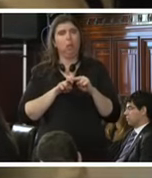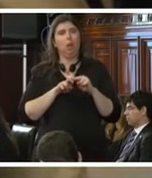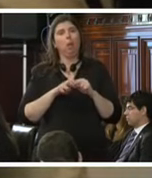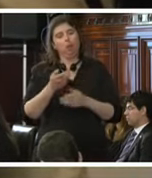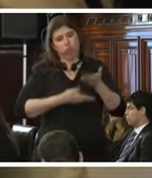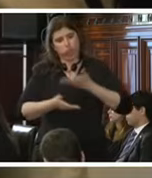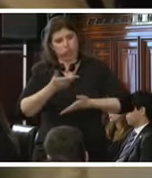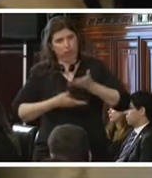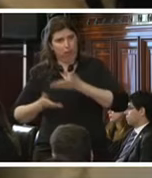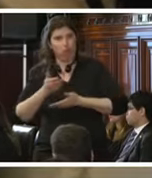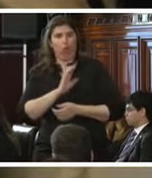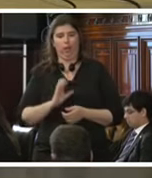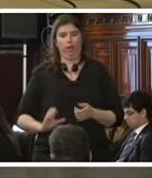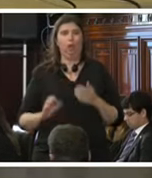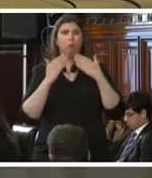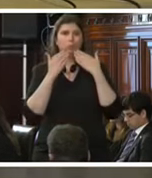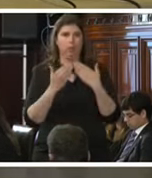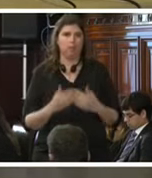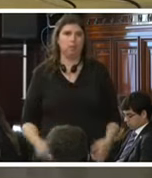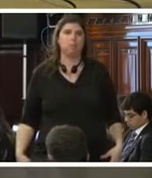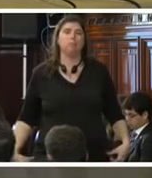Estado, y muchas gracias.